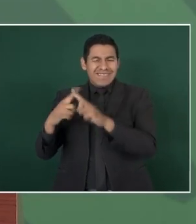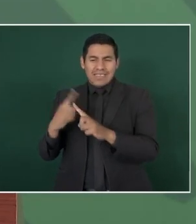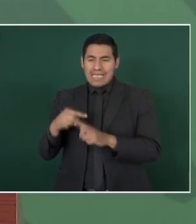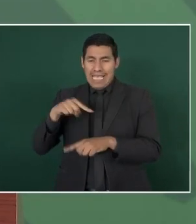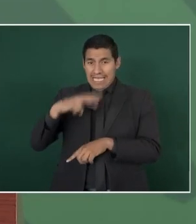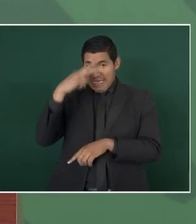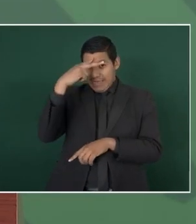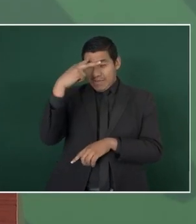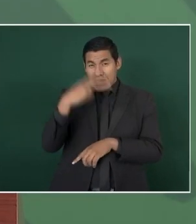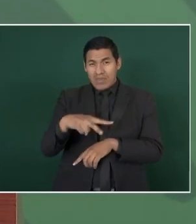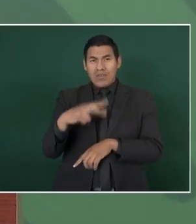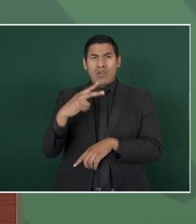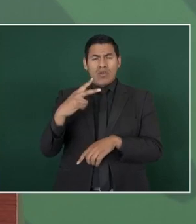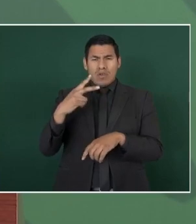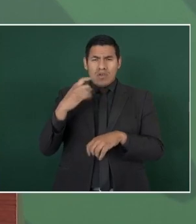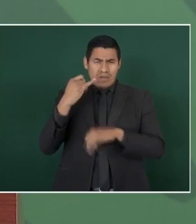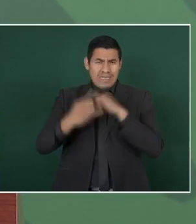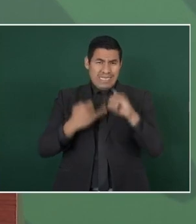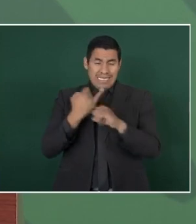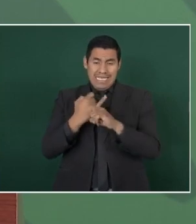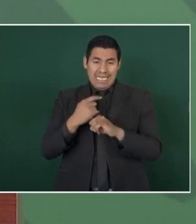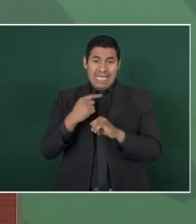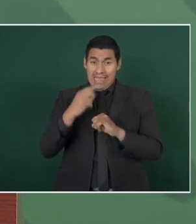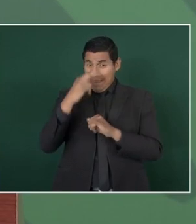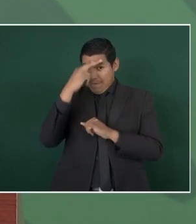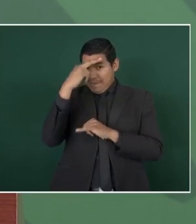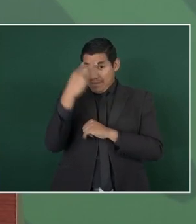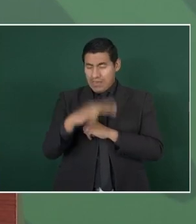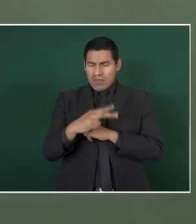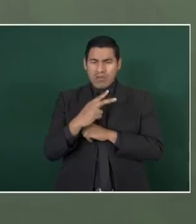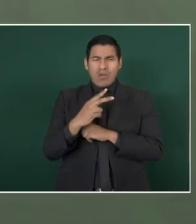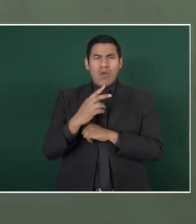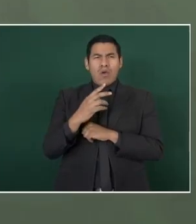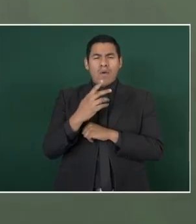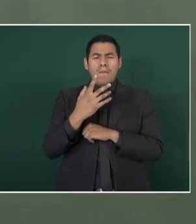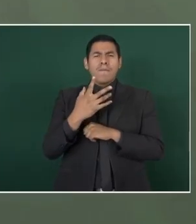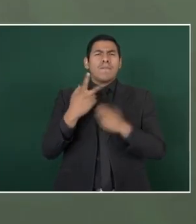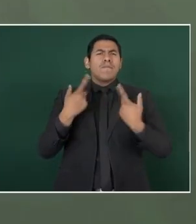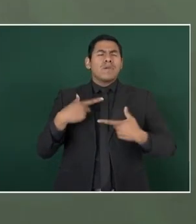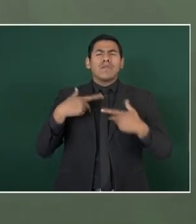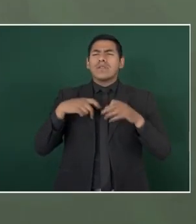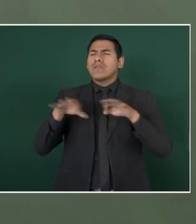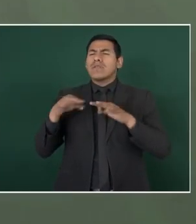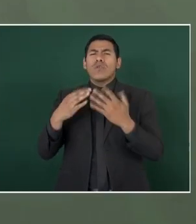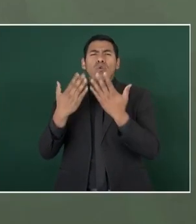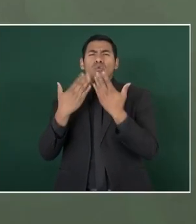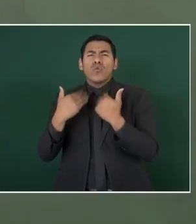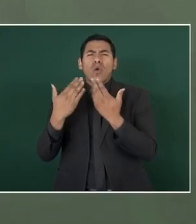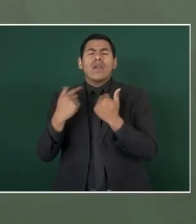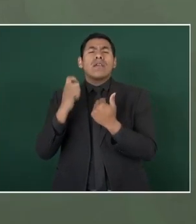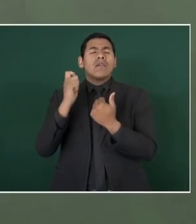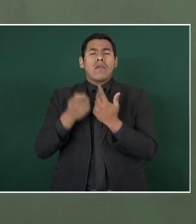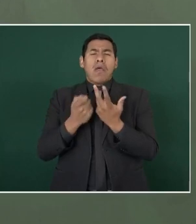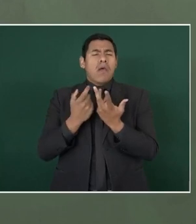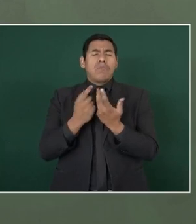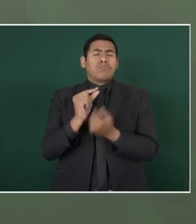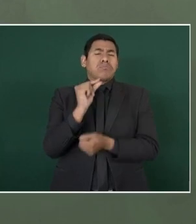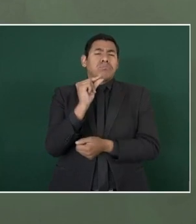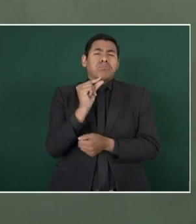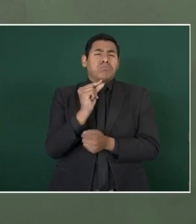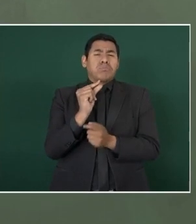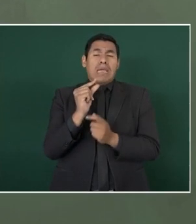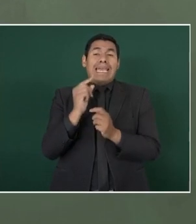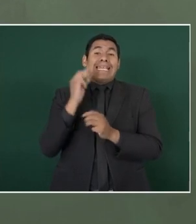2-3 países con menos desempleo en el mundo.